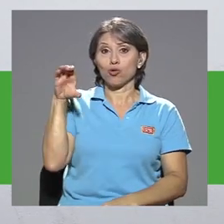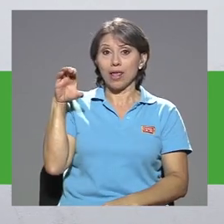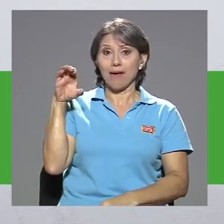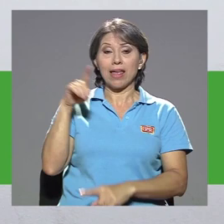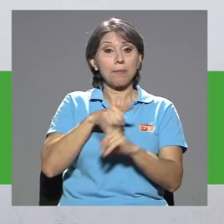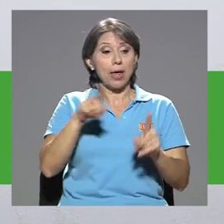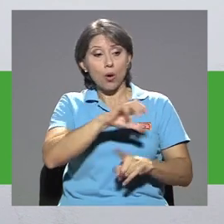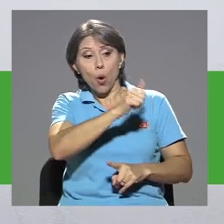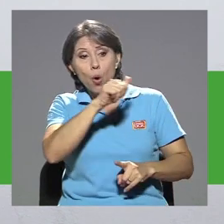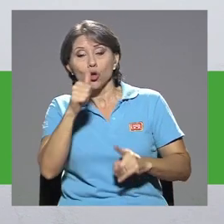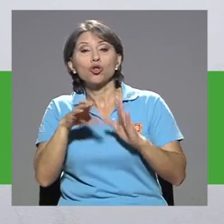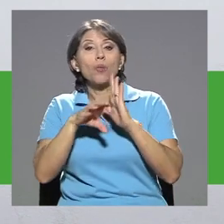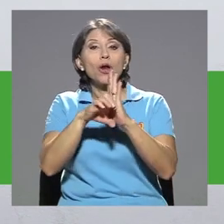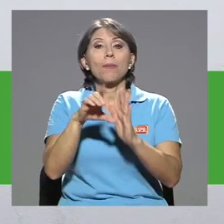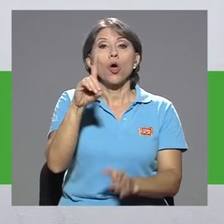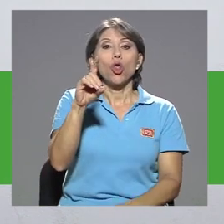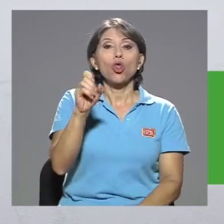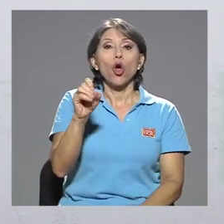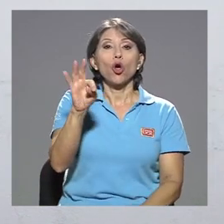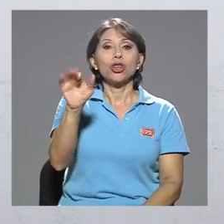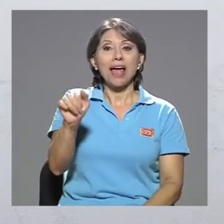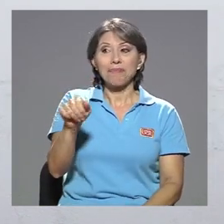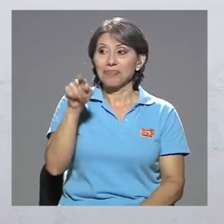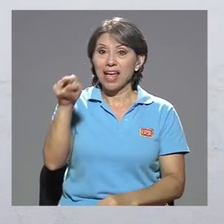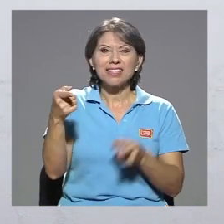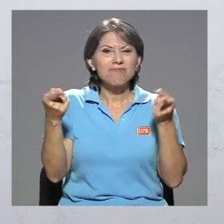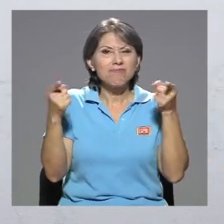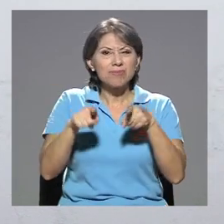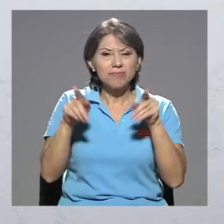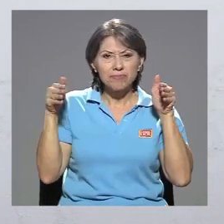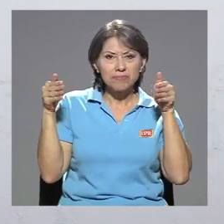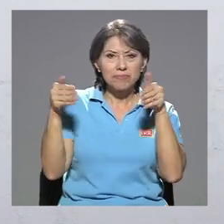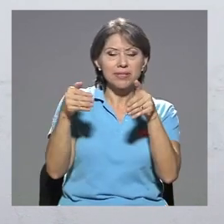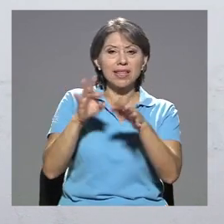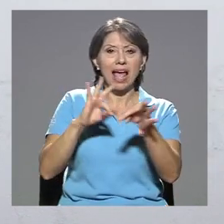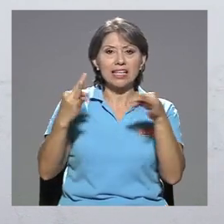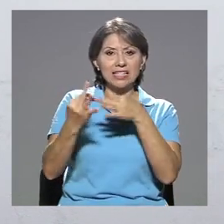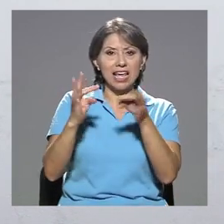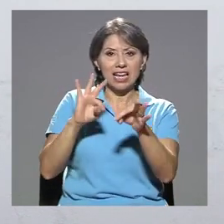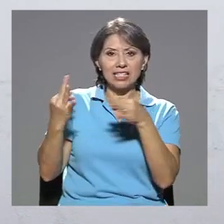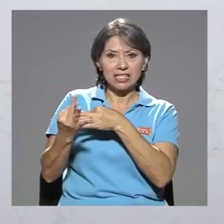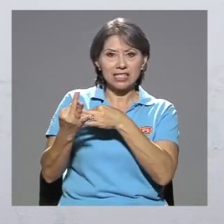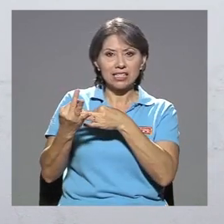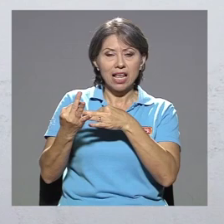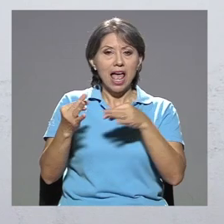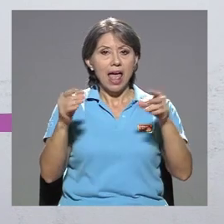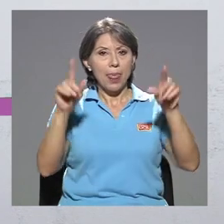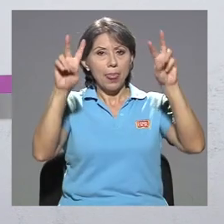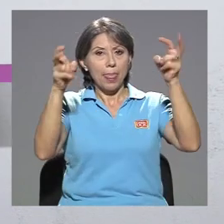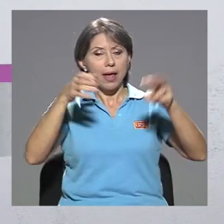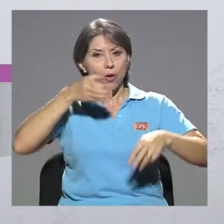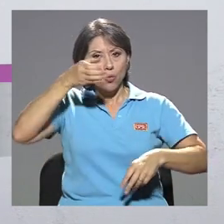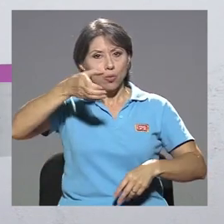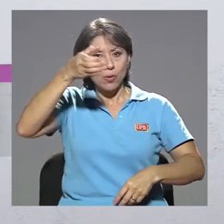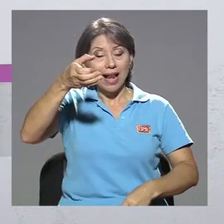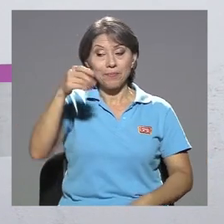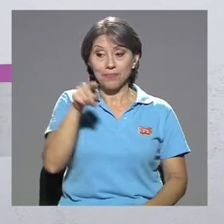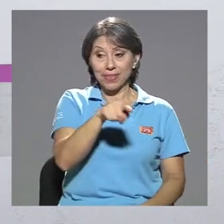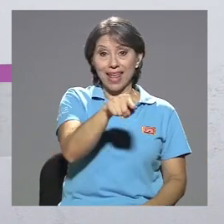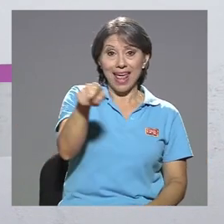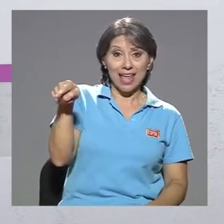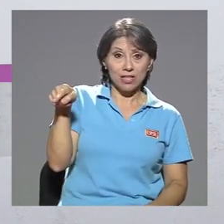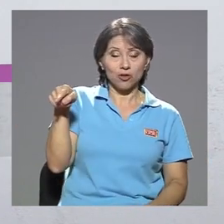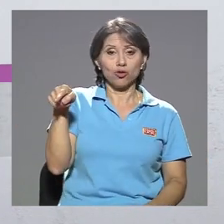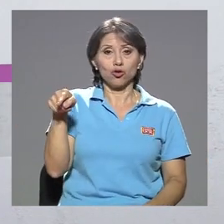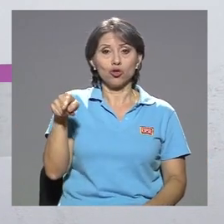tenemos otros casos en dota que se enfocan mucho en la parte de talleres en la parte cultural entonces ellos